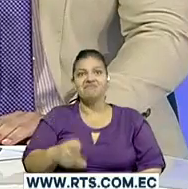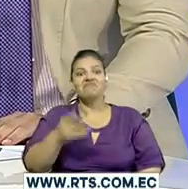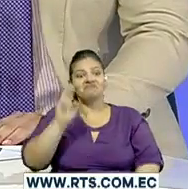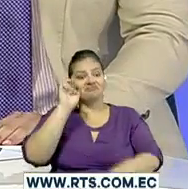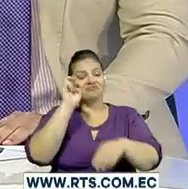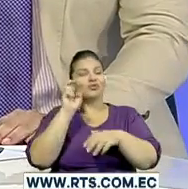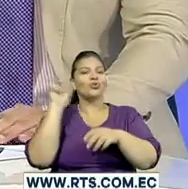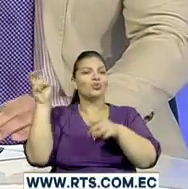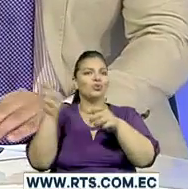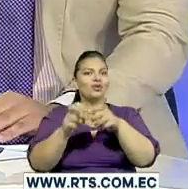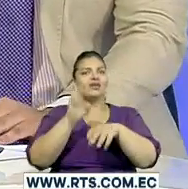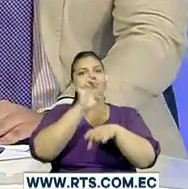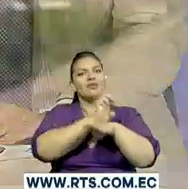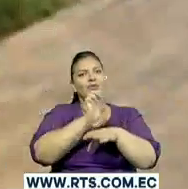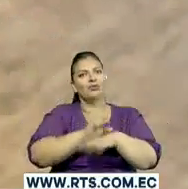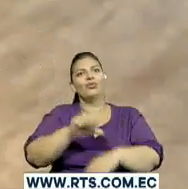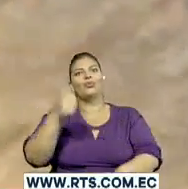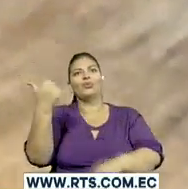Veamos.